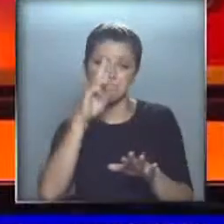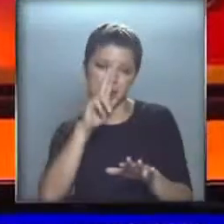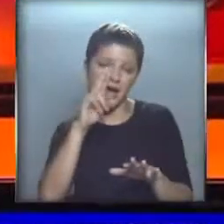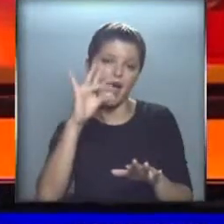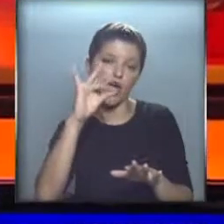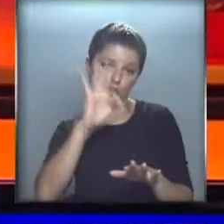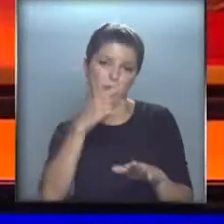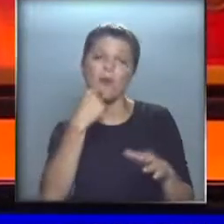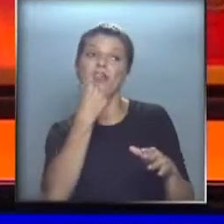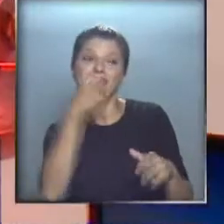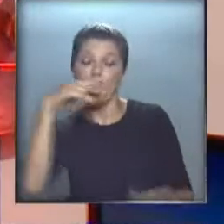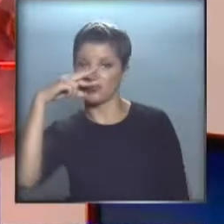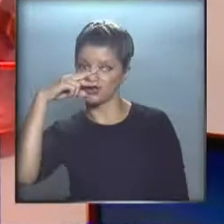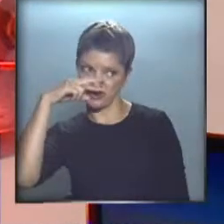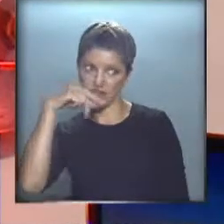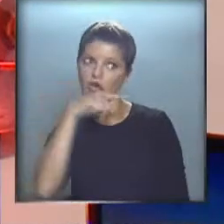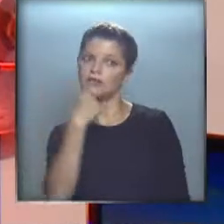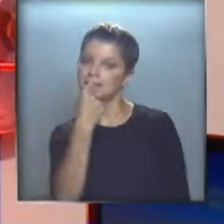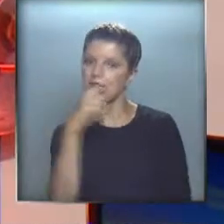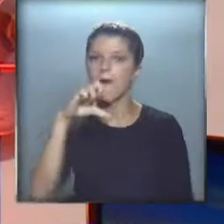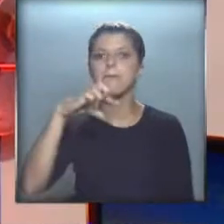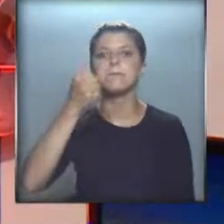decían los chetos. Los chetos decían pardo. Pardo,